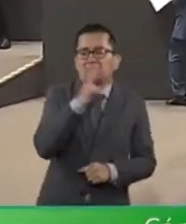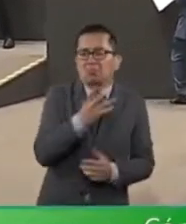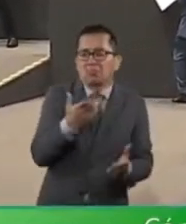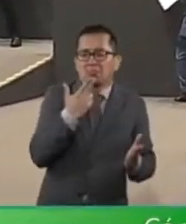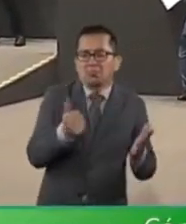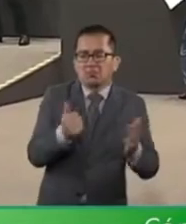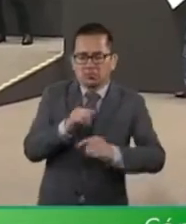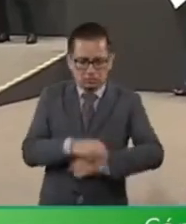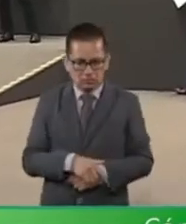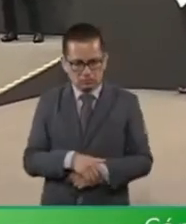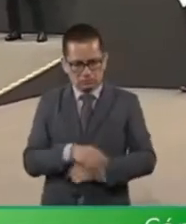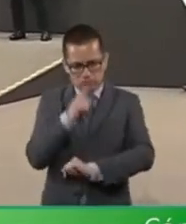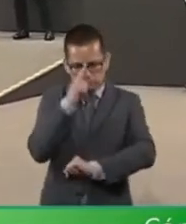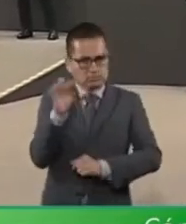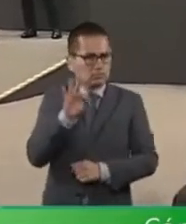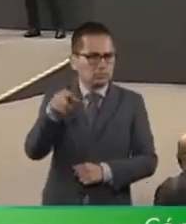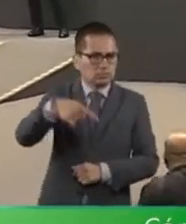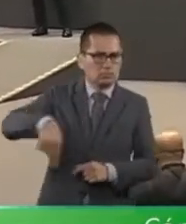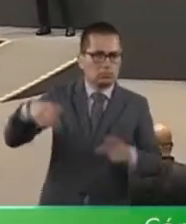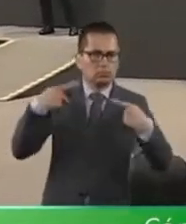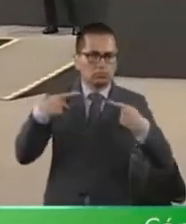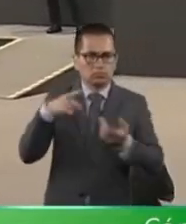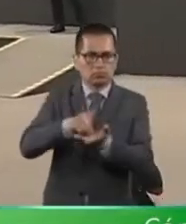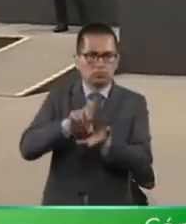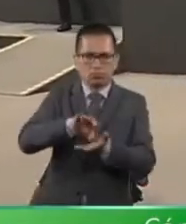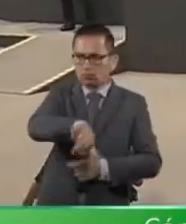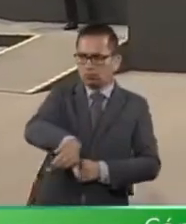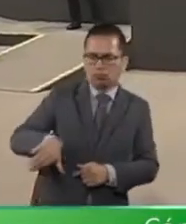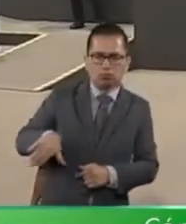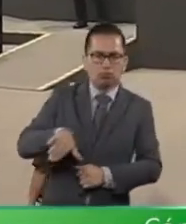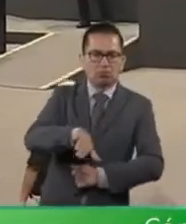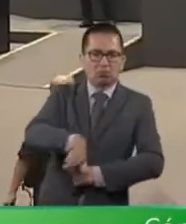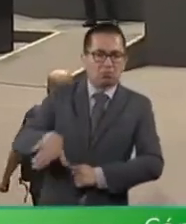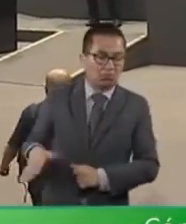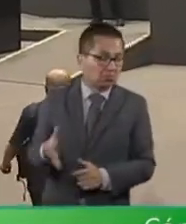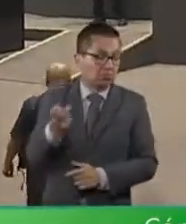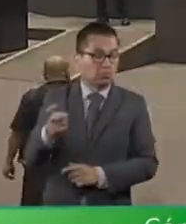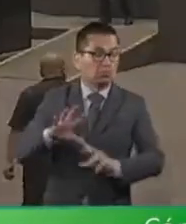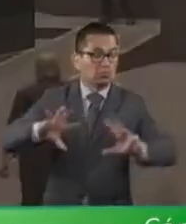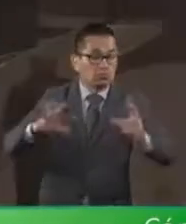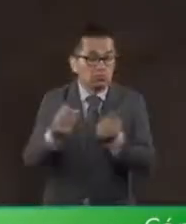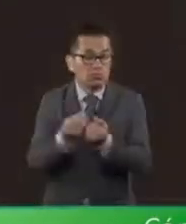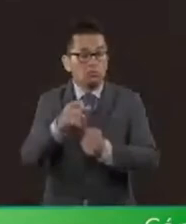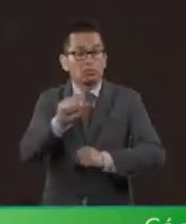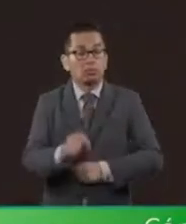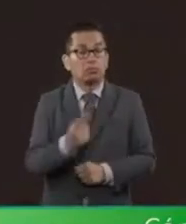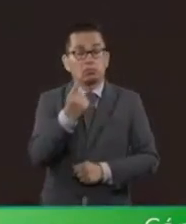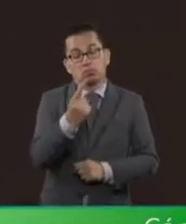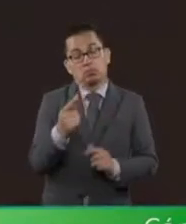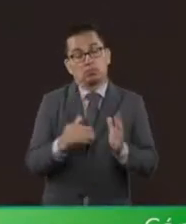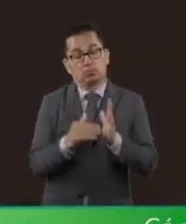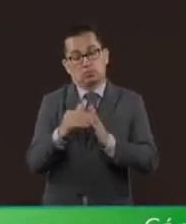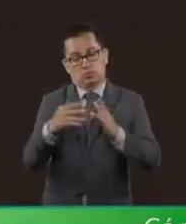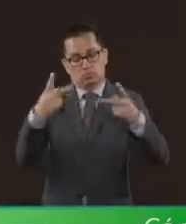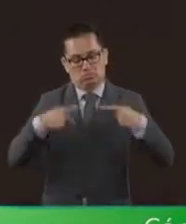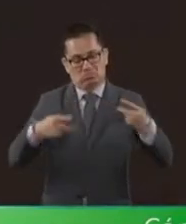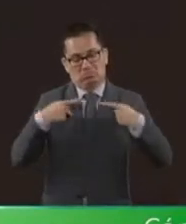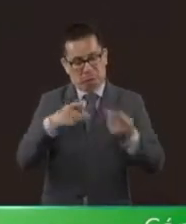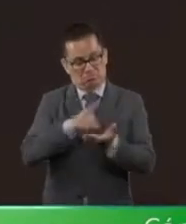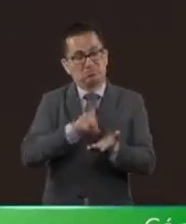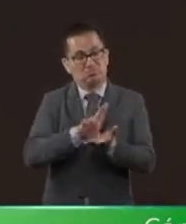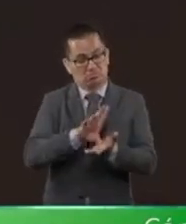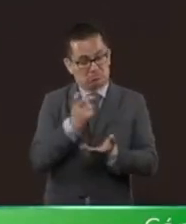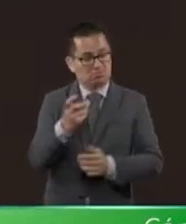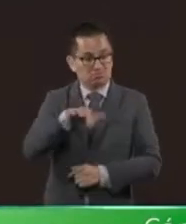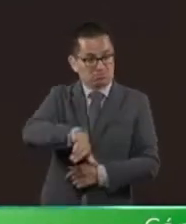excluidas, seguiremos marginando a cerca de 21 millones de personas con discapacidad. Por